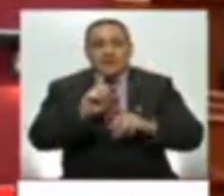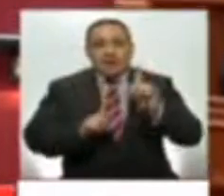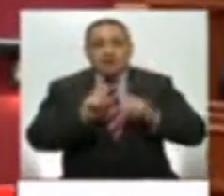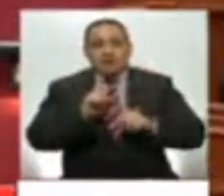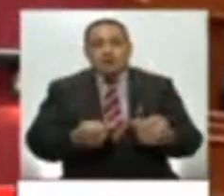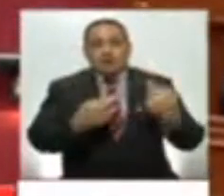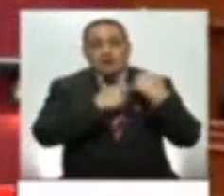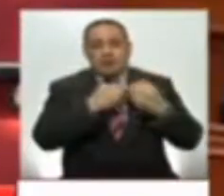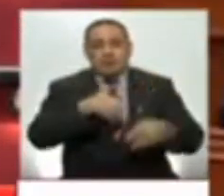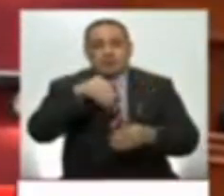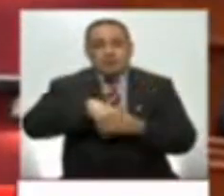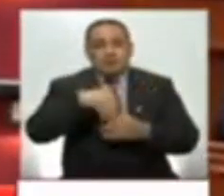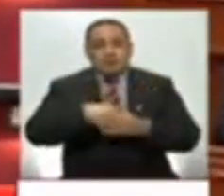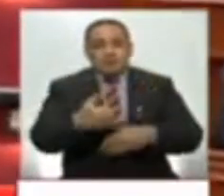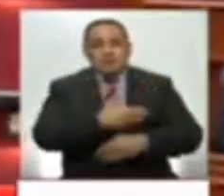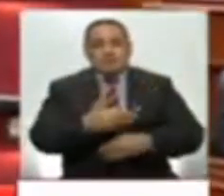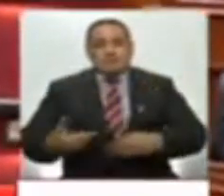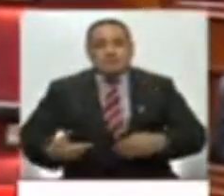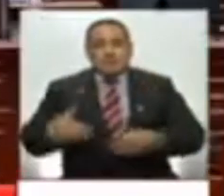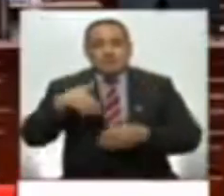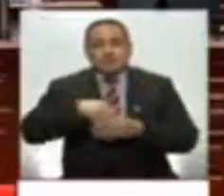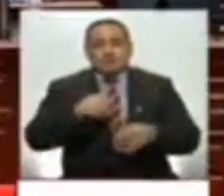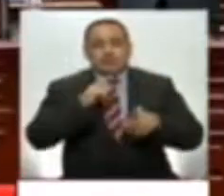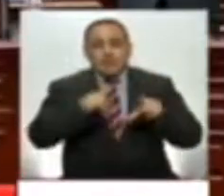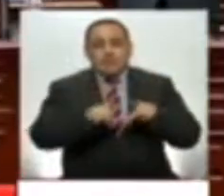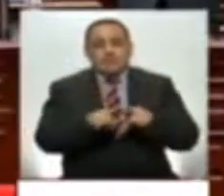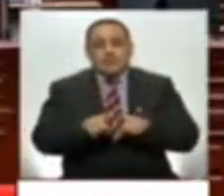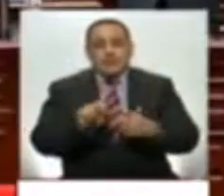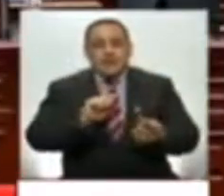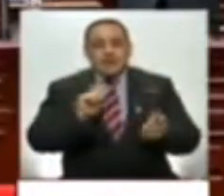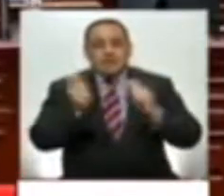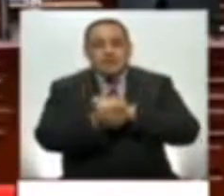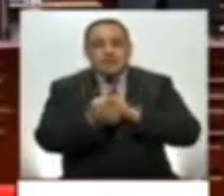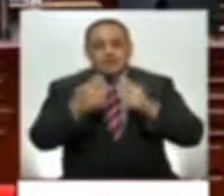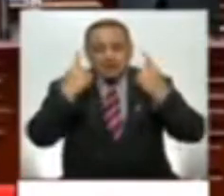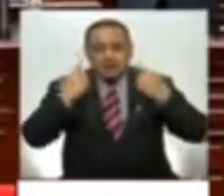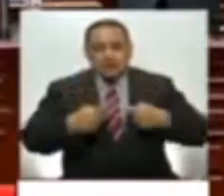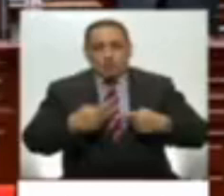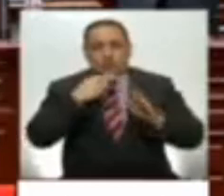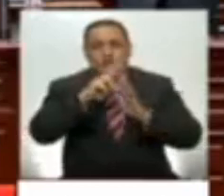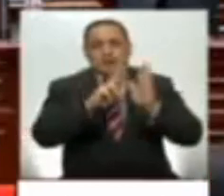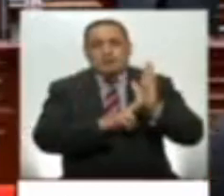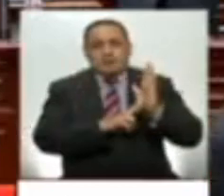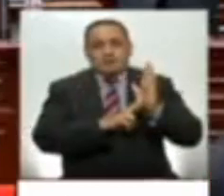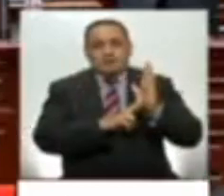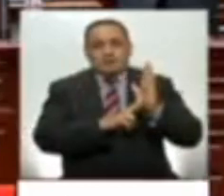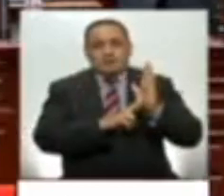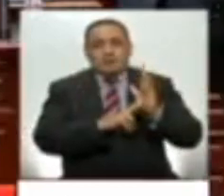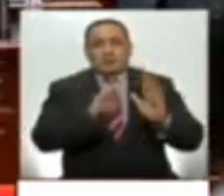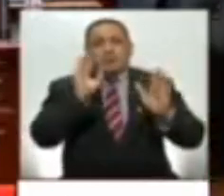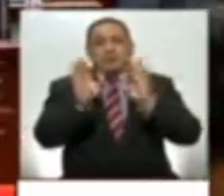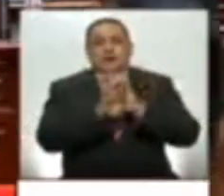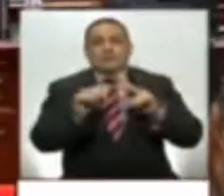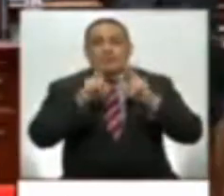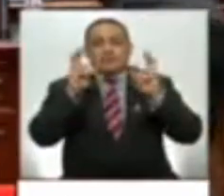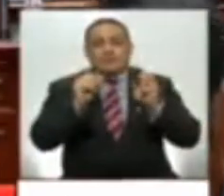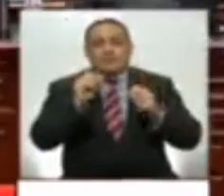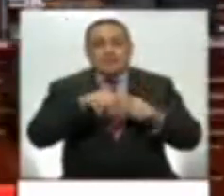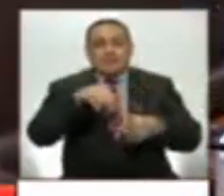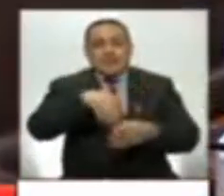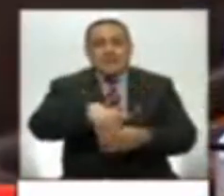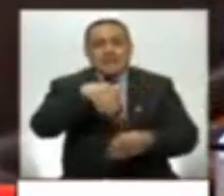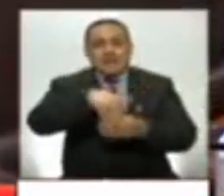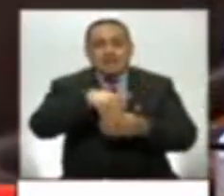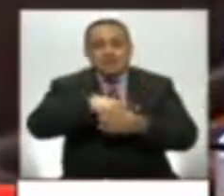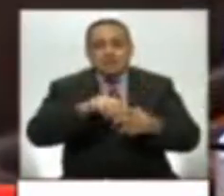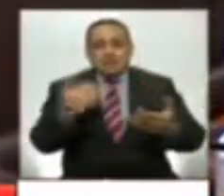cargos por elegirse, preside el acto electoral el llamado a sustituirlo de acuerdo con el reglamento. En el caso de la elección de la mesa directiva